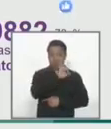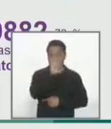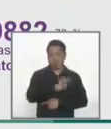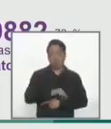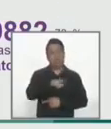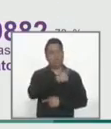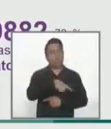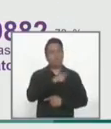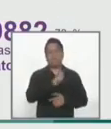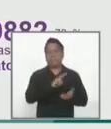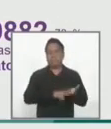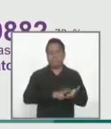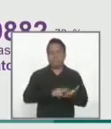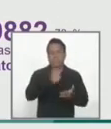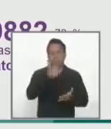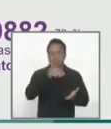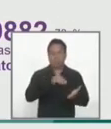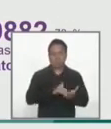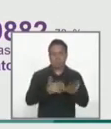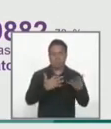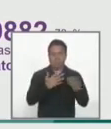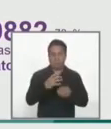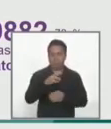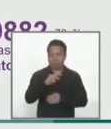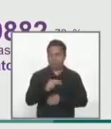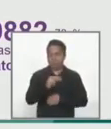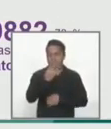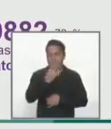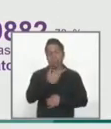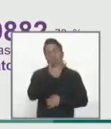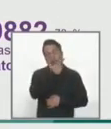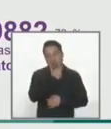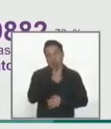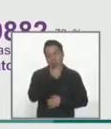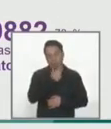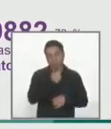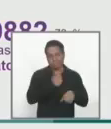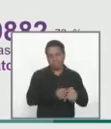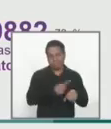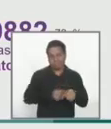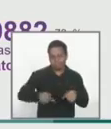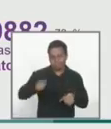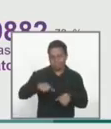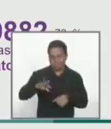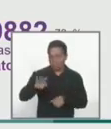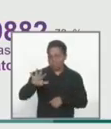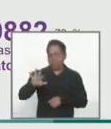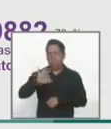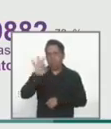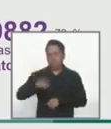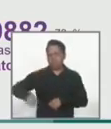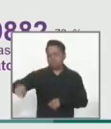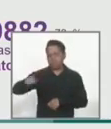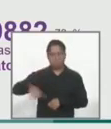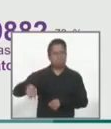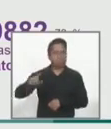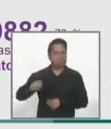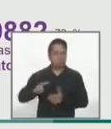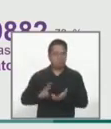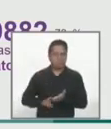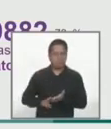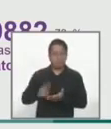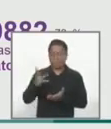es decir, 6.983, han sido en hombres y el 45% restante, es decir,